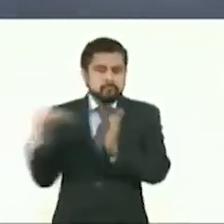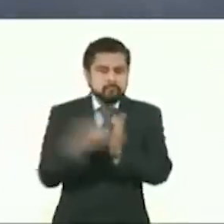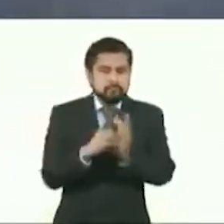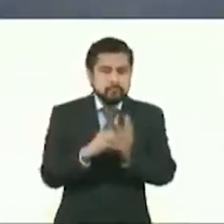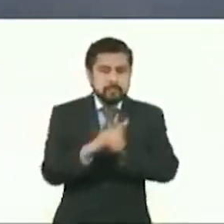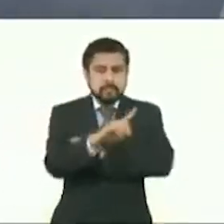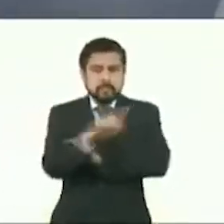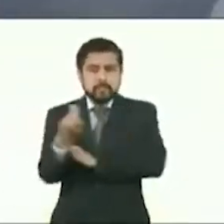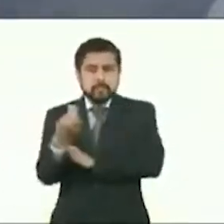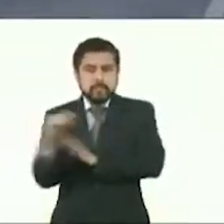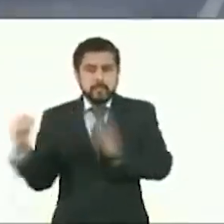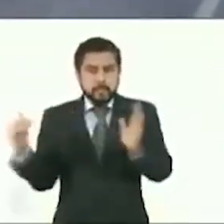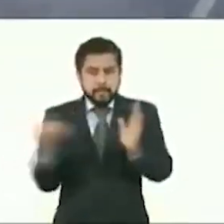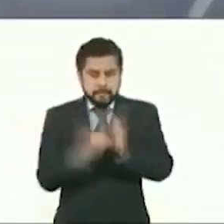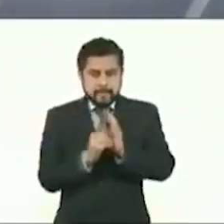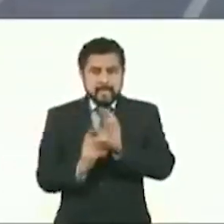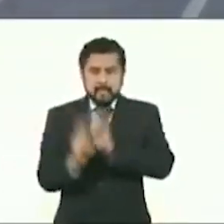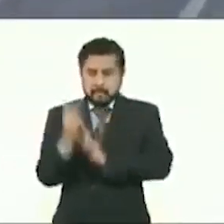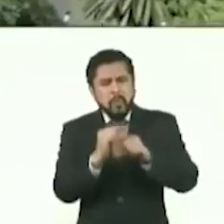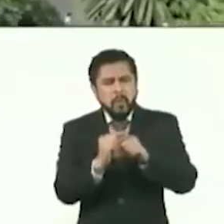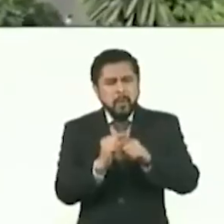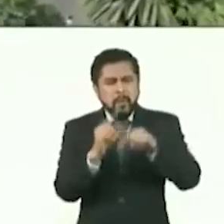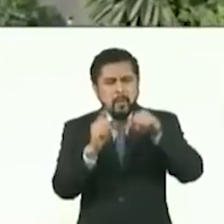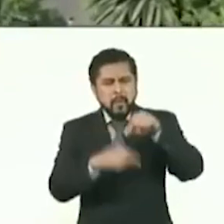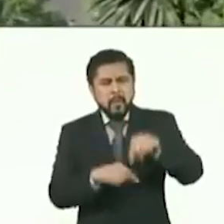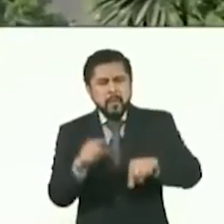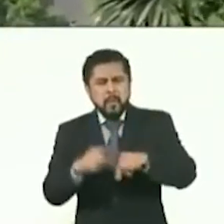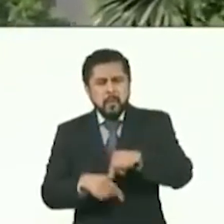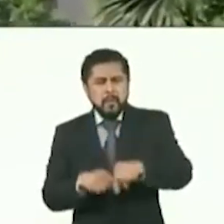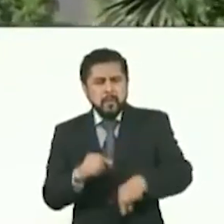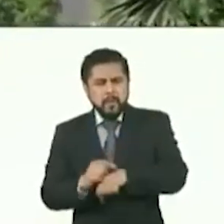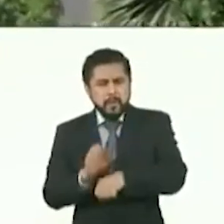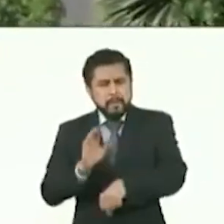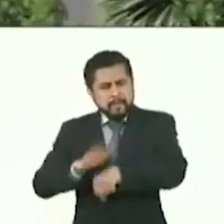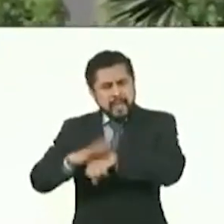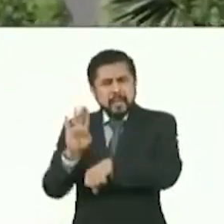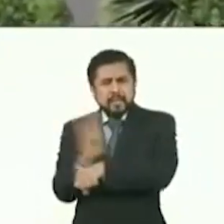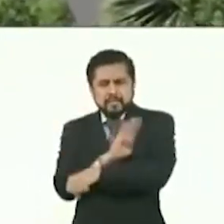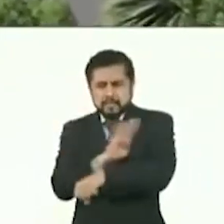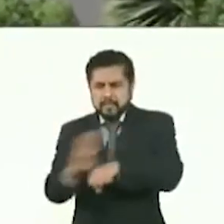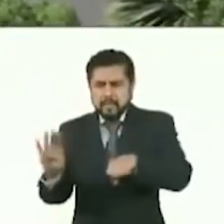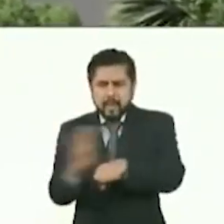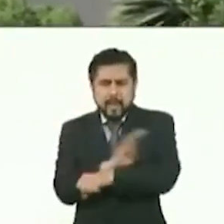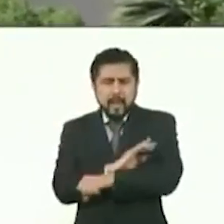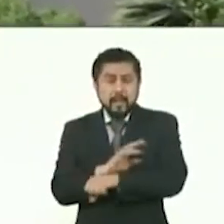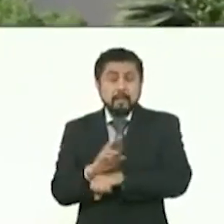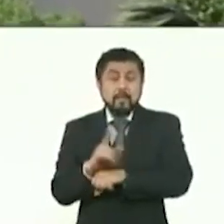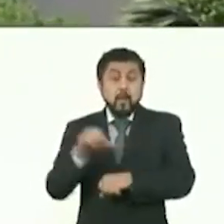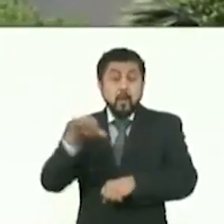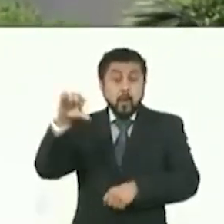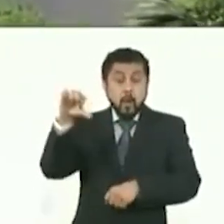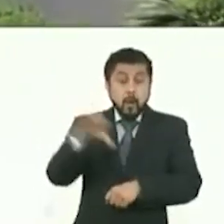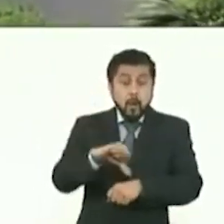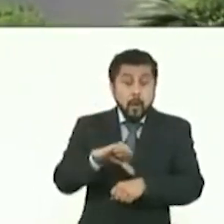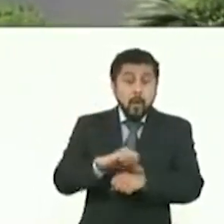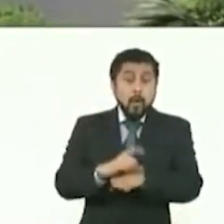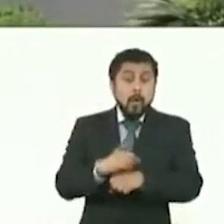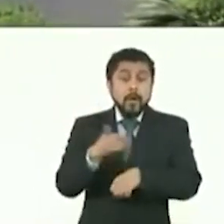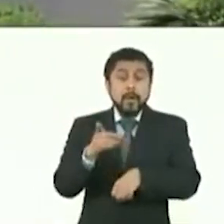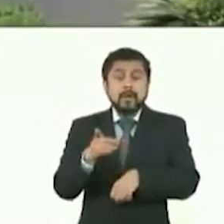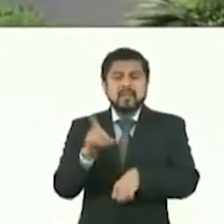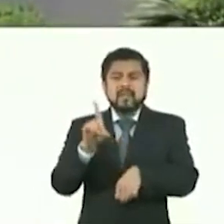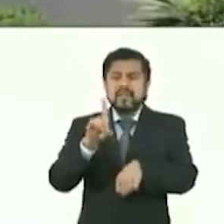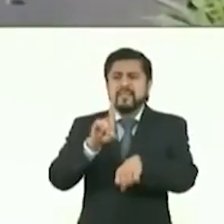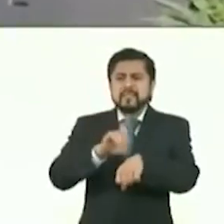de 10 a 21 horas en el Zócalo. El festival contará con talleres, una mega bici escuela, reparación